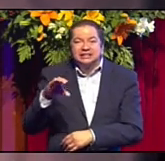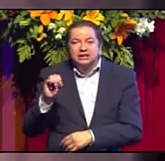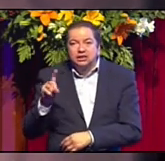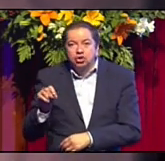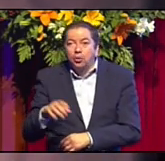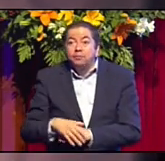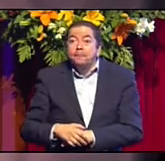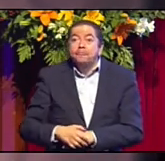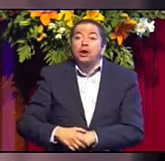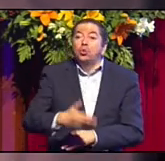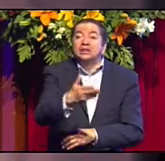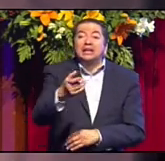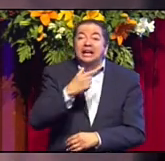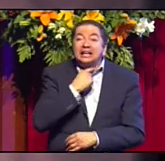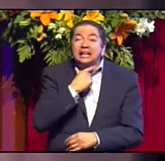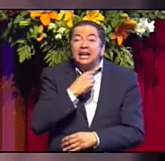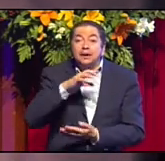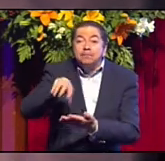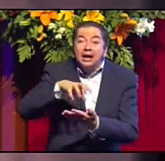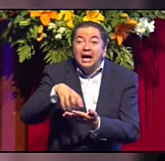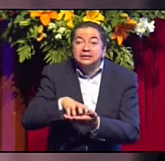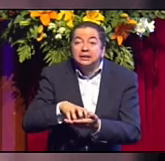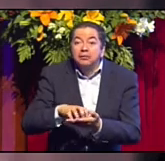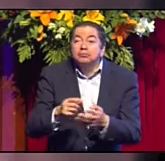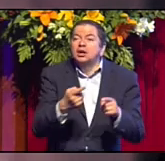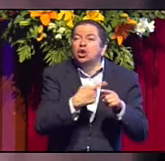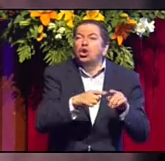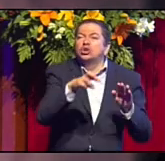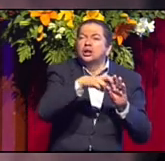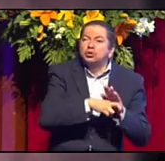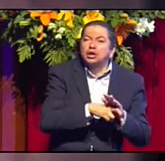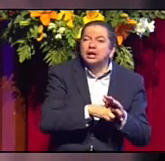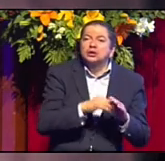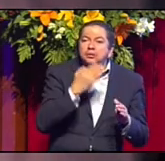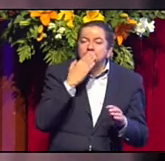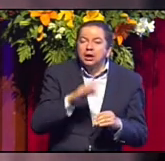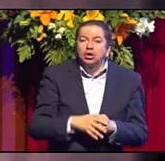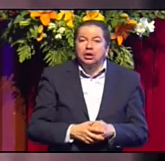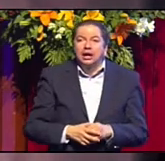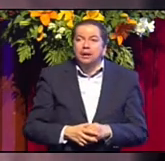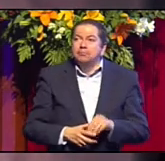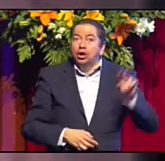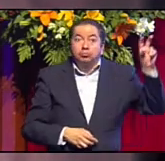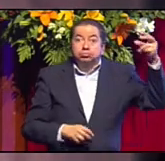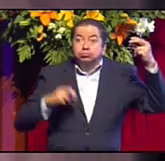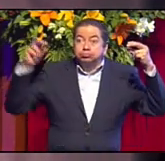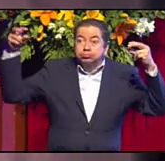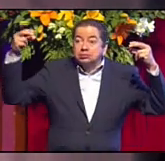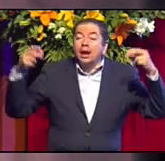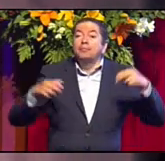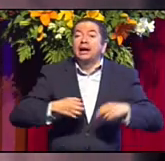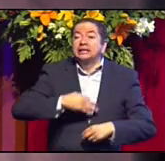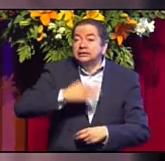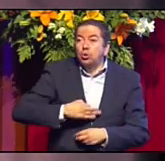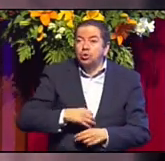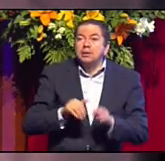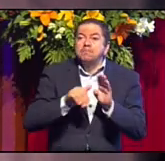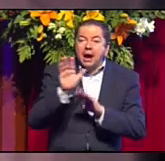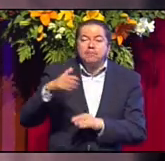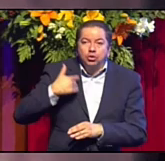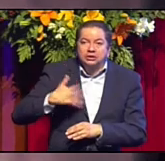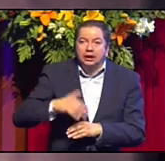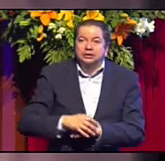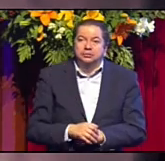sí, queremos plaza. Pero no hay otro proyecto que sea más urgente. Sí, pues alcalde, las cámaras de seguridad. Esas son más